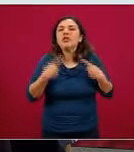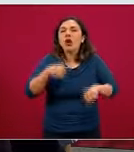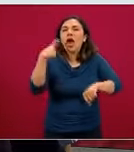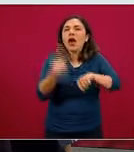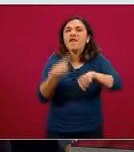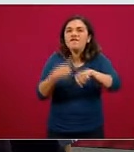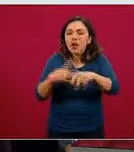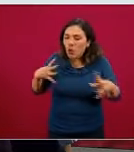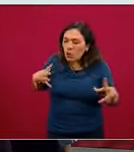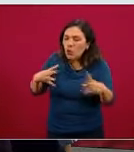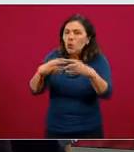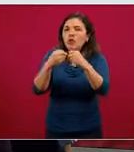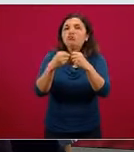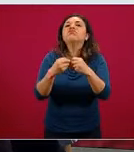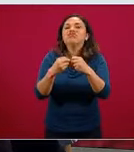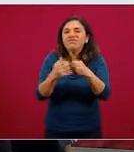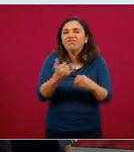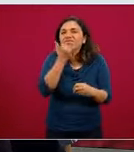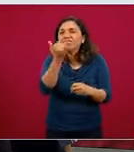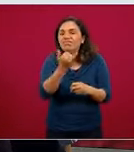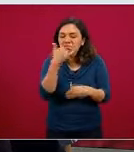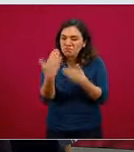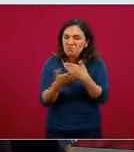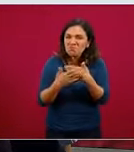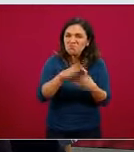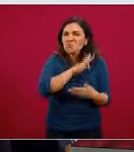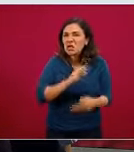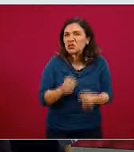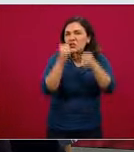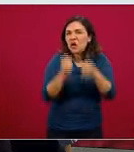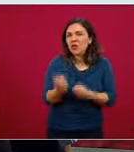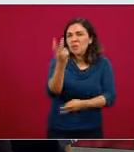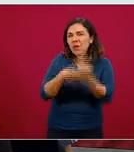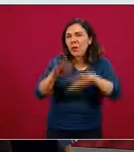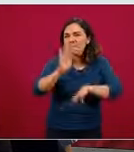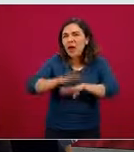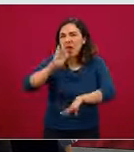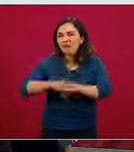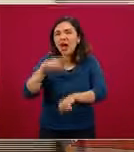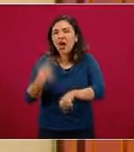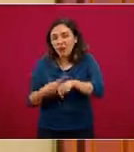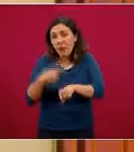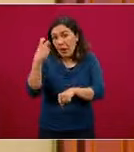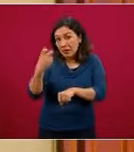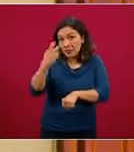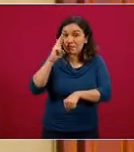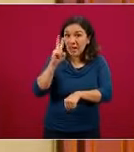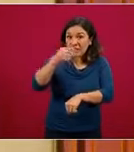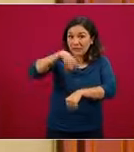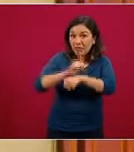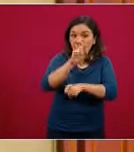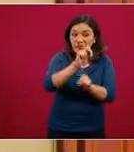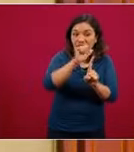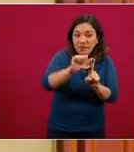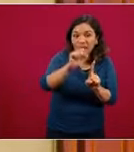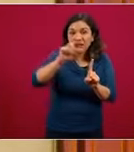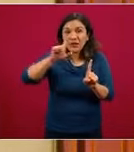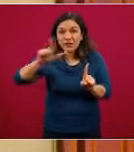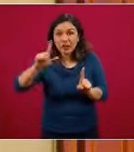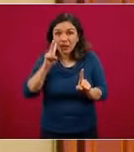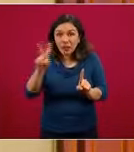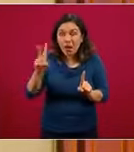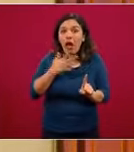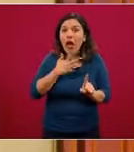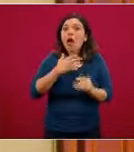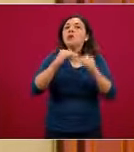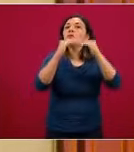de personas contagiadas de COVID-19, pues estamos también cerrando de la semana 36 a la 37 con